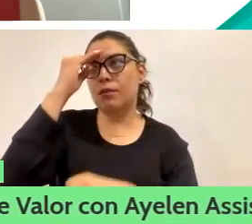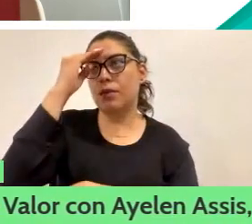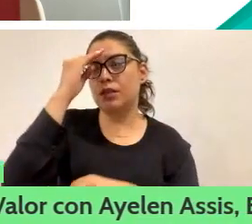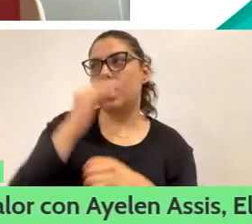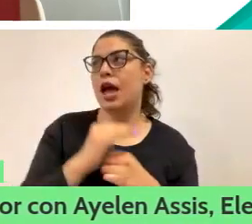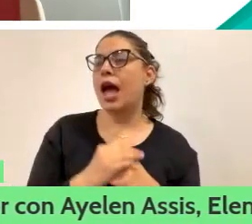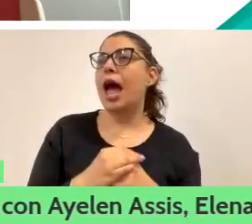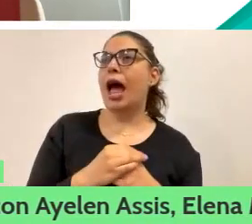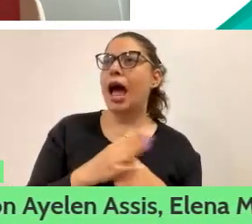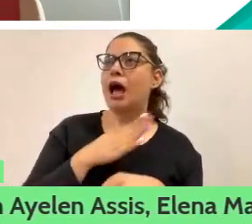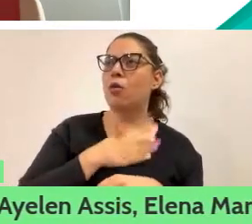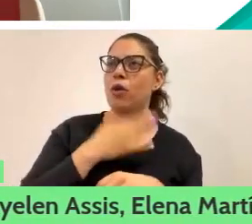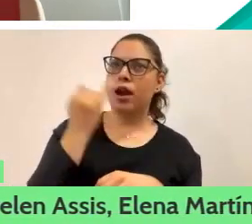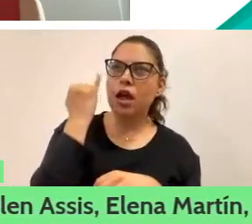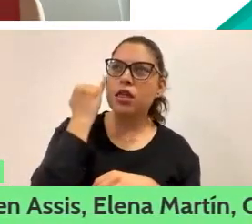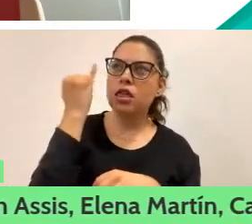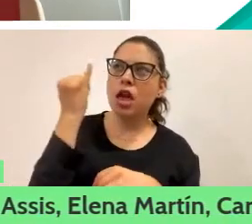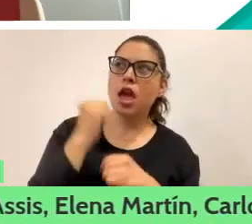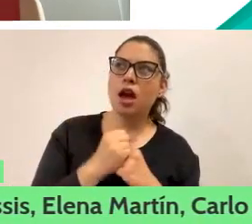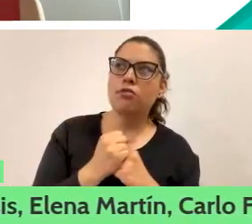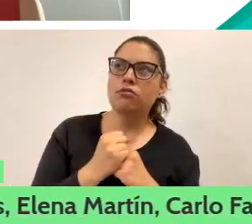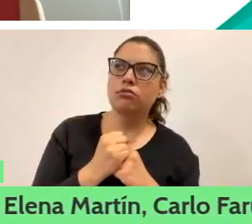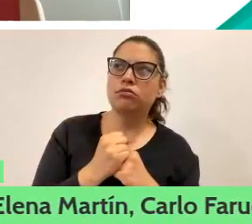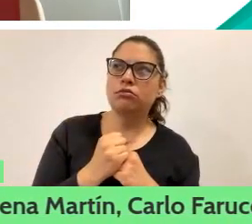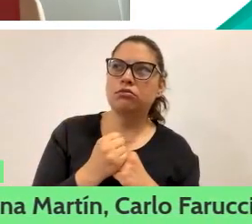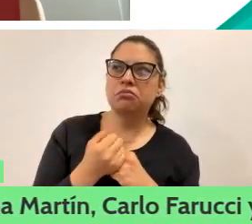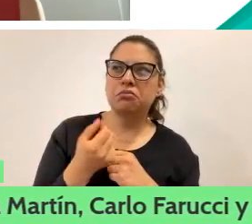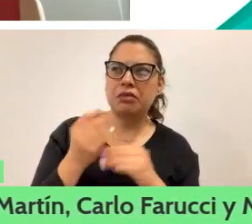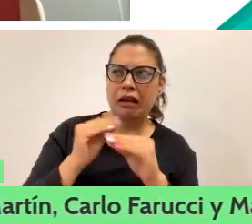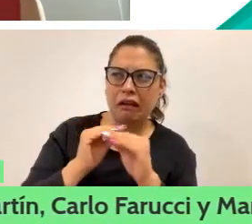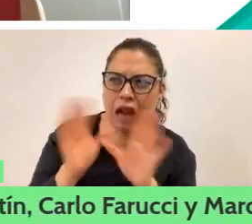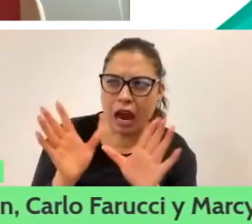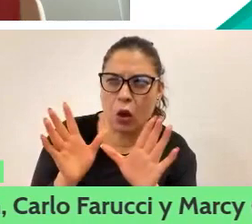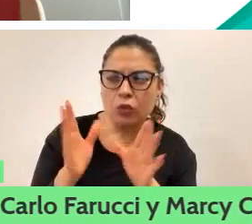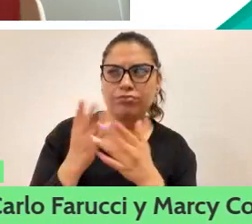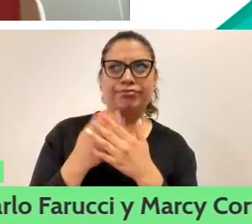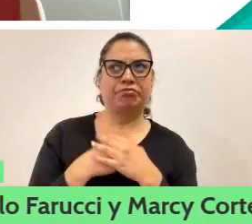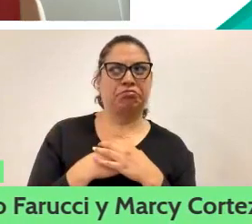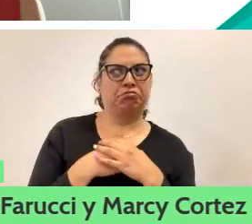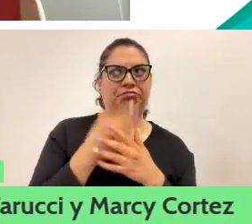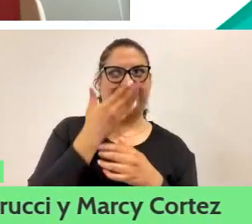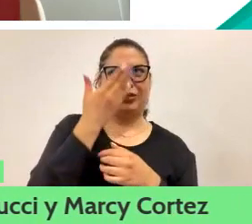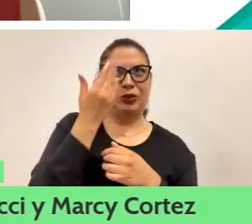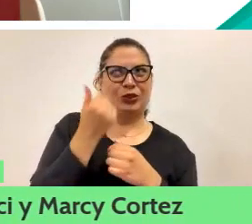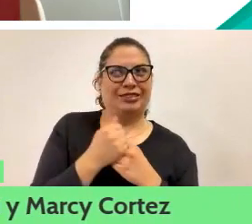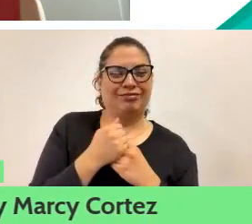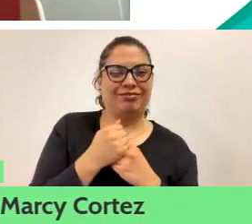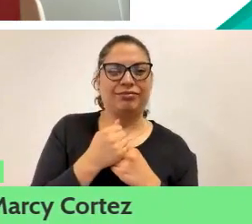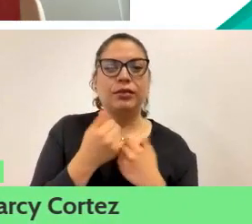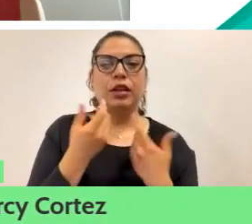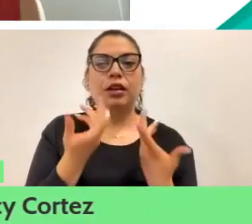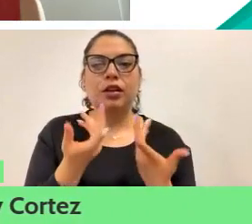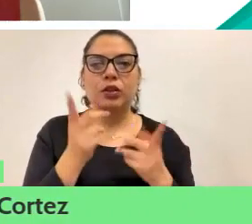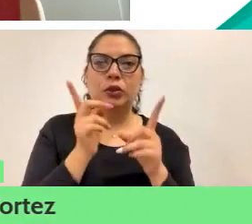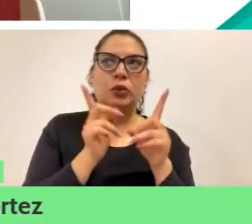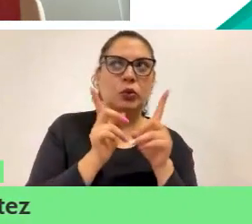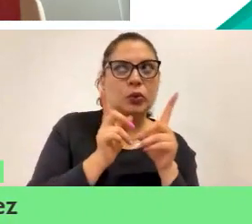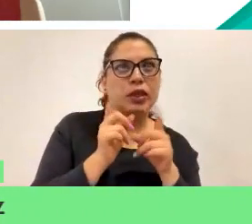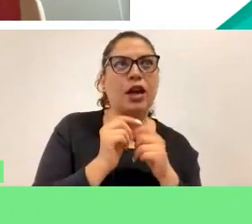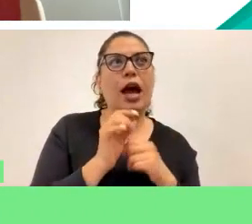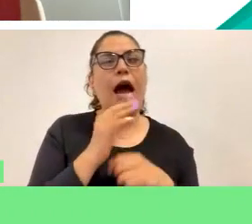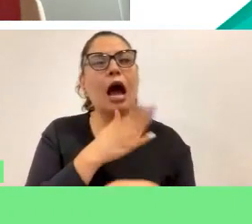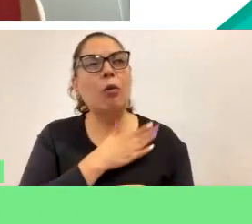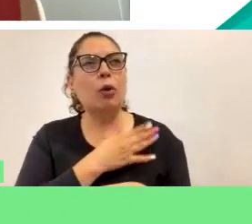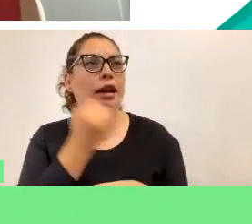tal cosa, pero no tenemos plata. Qué genial sería tal otra, pero no tenemos plata. Y esto no, tampoco se puede. Y contratar a tal, no, menos, no le